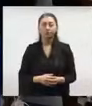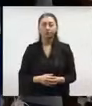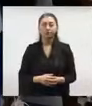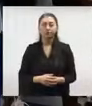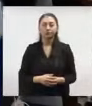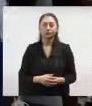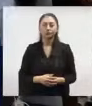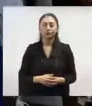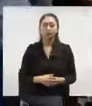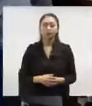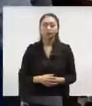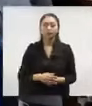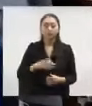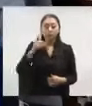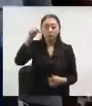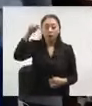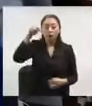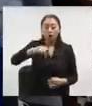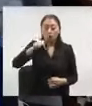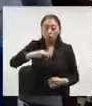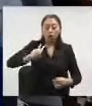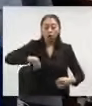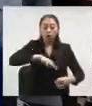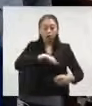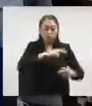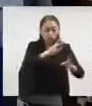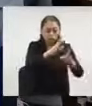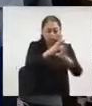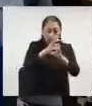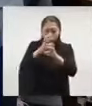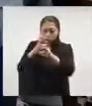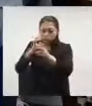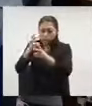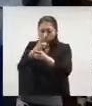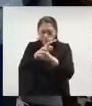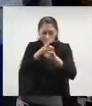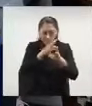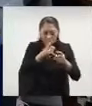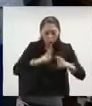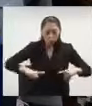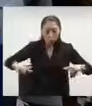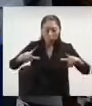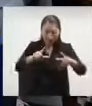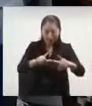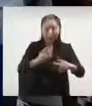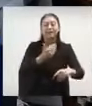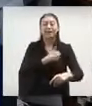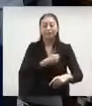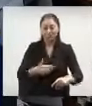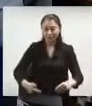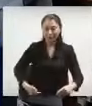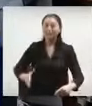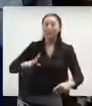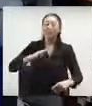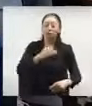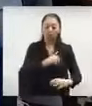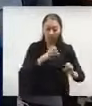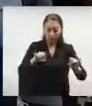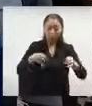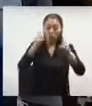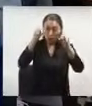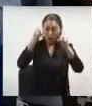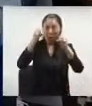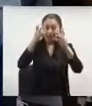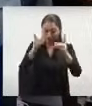Bueno, en el día de hoy vamos a inspeccionar los espacios que el señor presidente del Congreso y la Junta nos ha